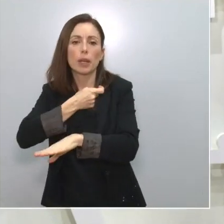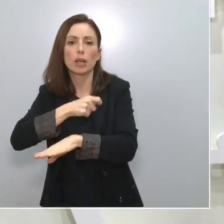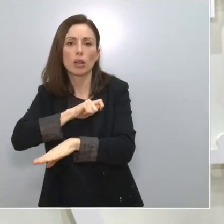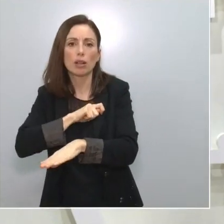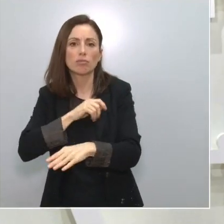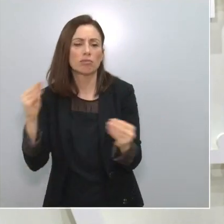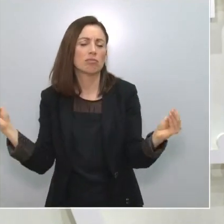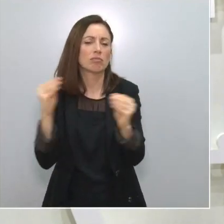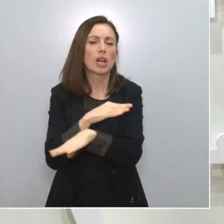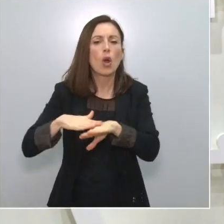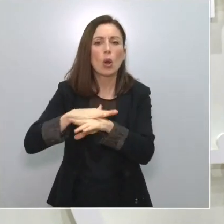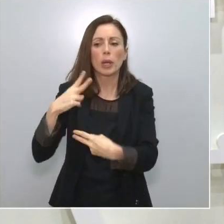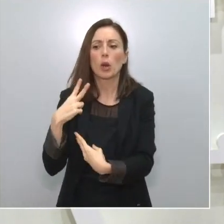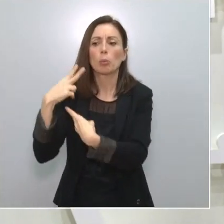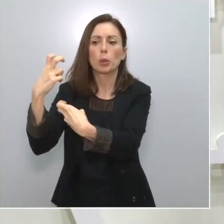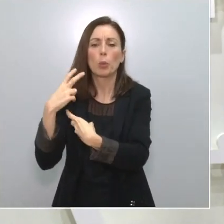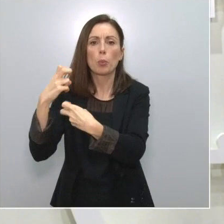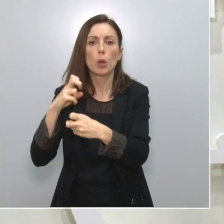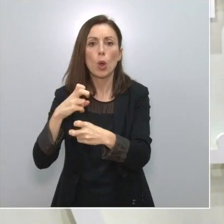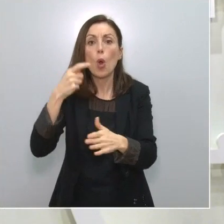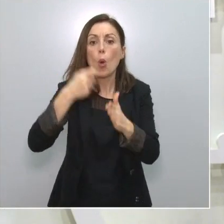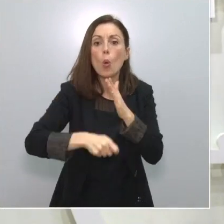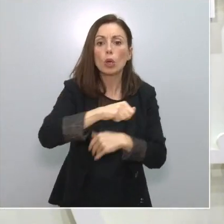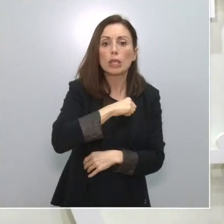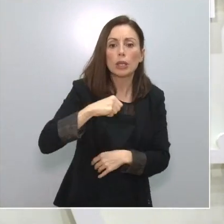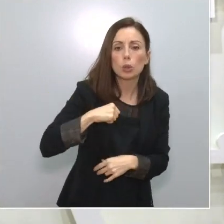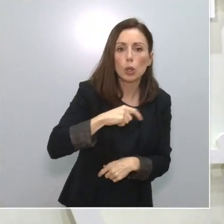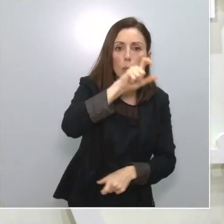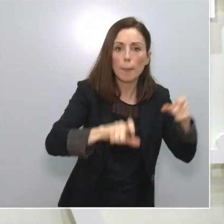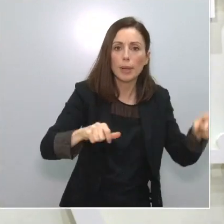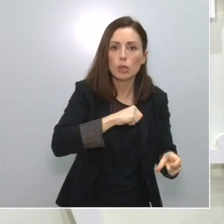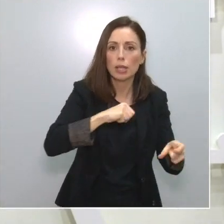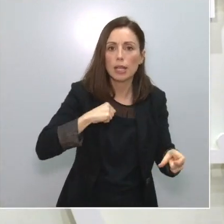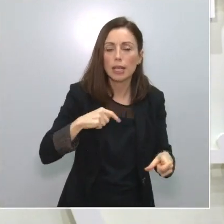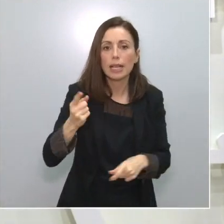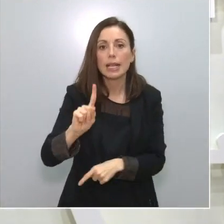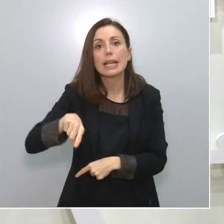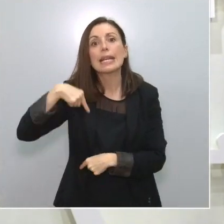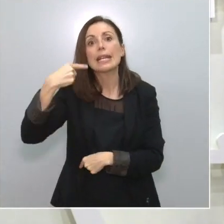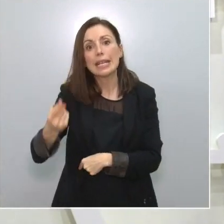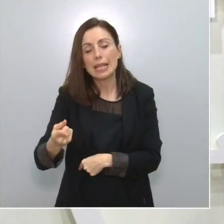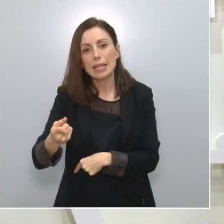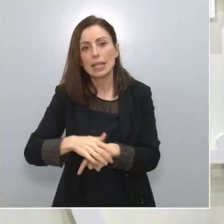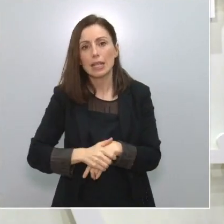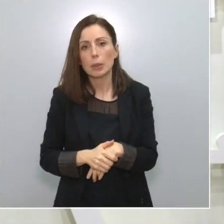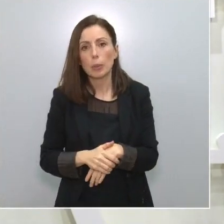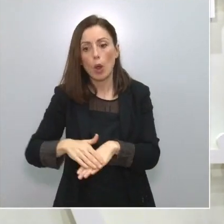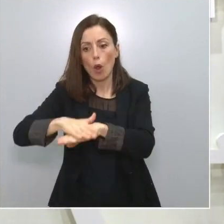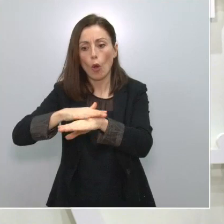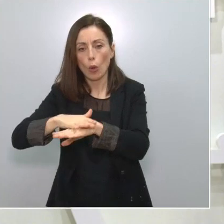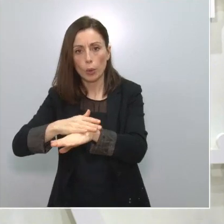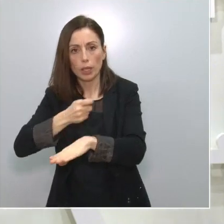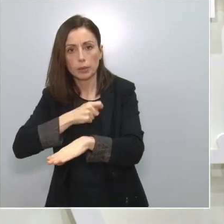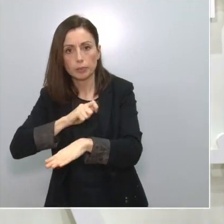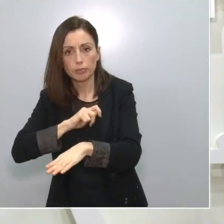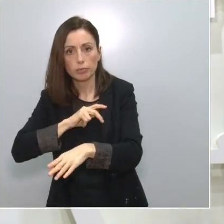el Gobierno de España le siga cobrando la cuota de autónomo a los autónomos y que el Gobierno regional, que está infrafinanciado, pague esa cuota de autónomo o parte de esa cuota de